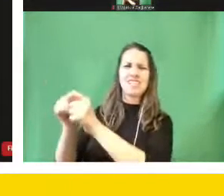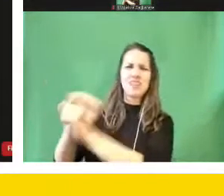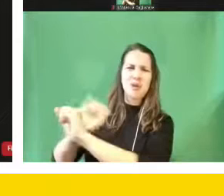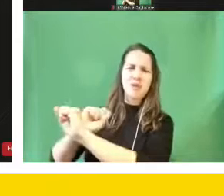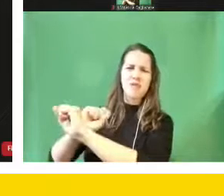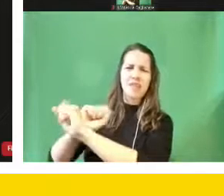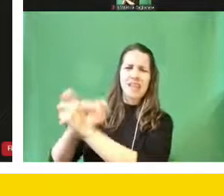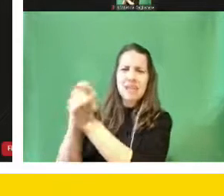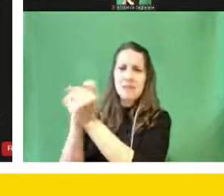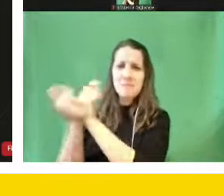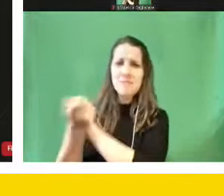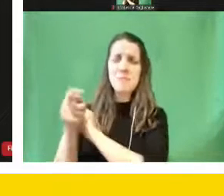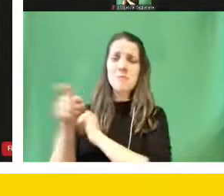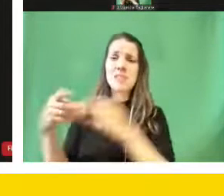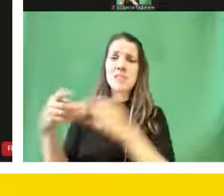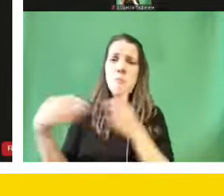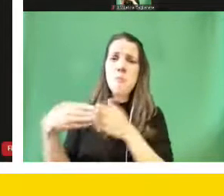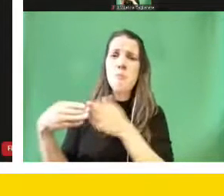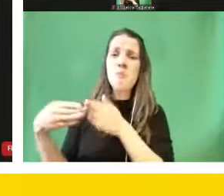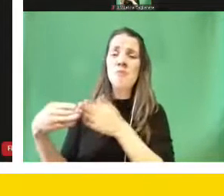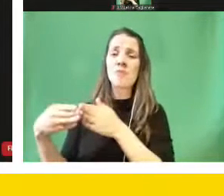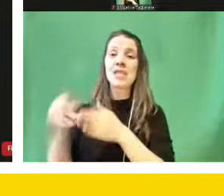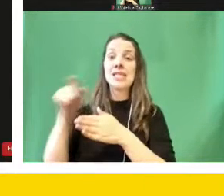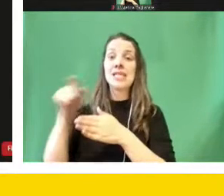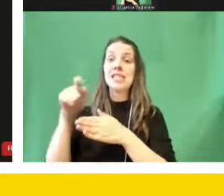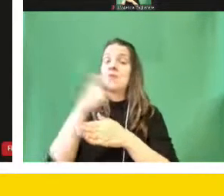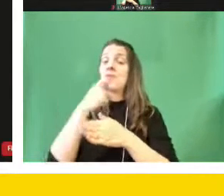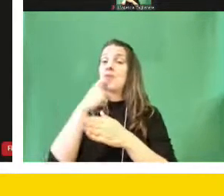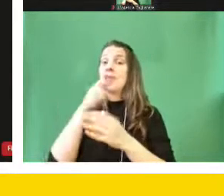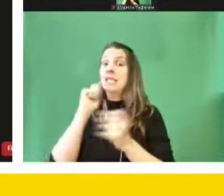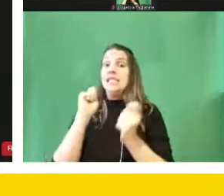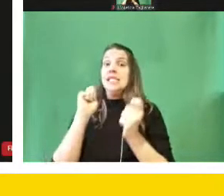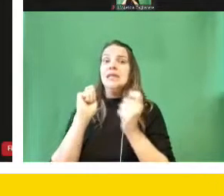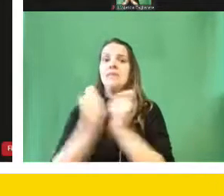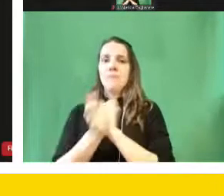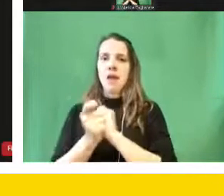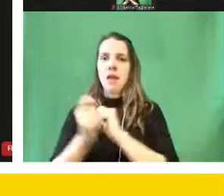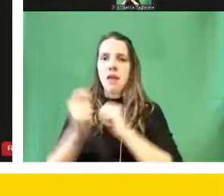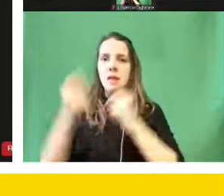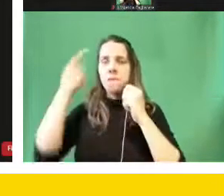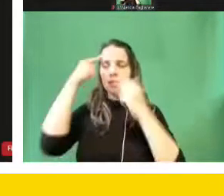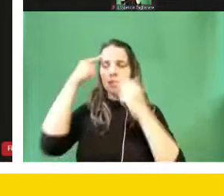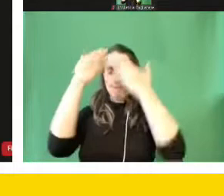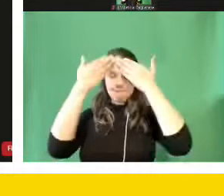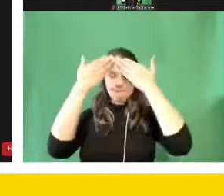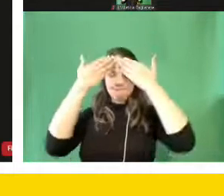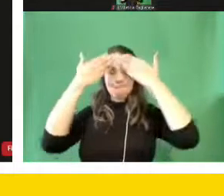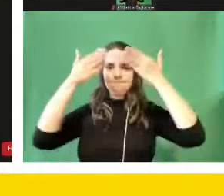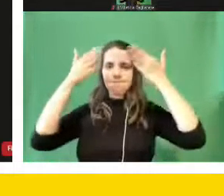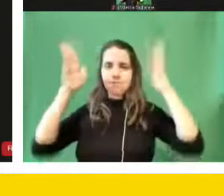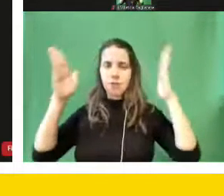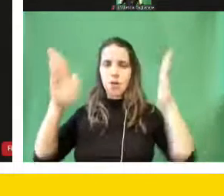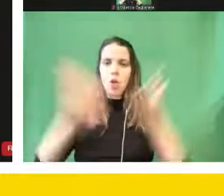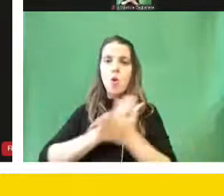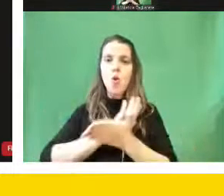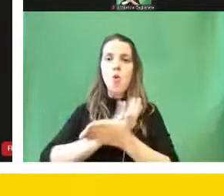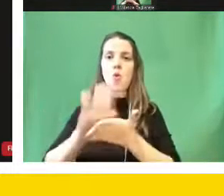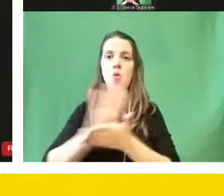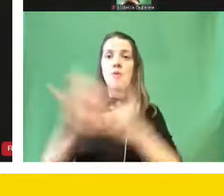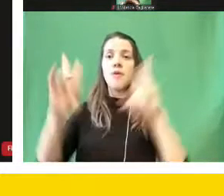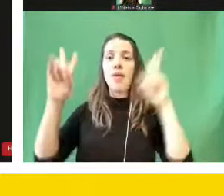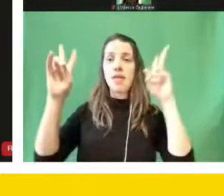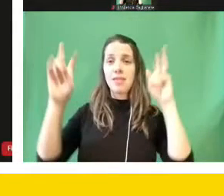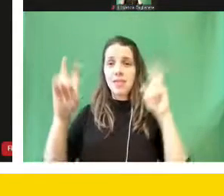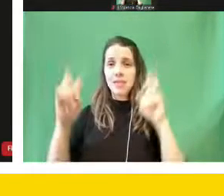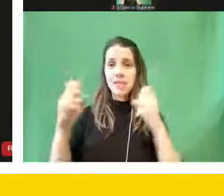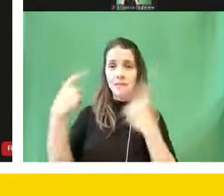barreras, perforar muchos techos y abrir conciencia de todas estas temáticas. Así que yo les quiero